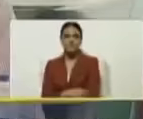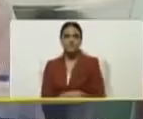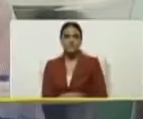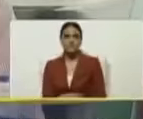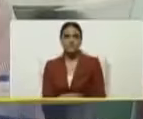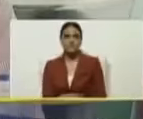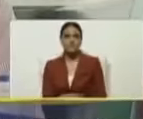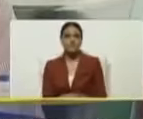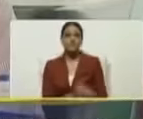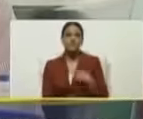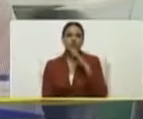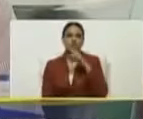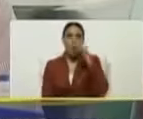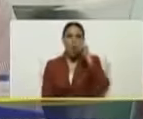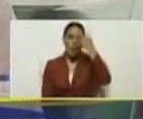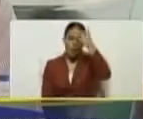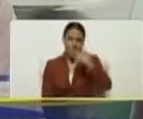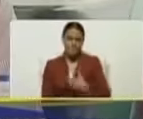Soy un hombre